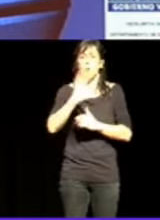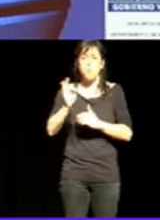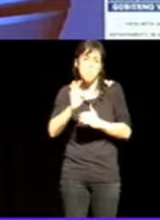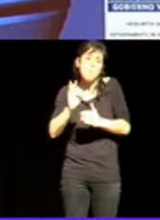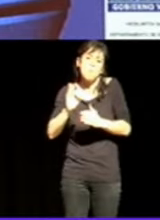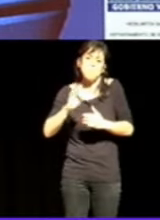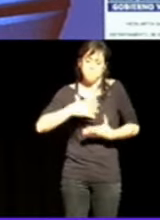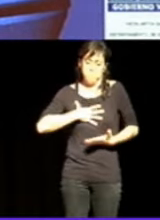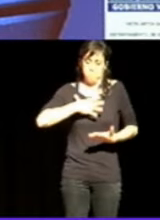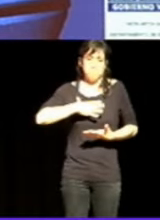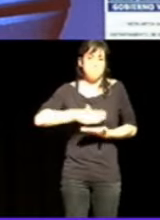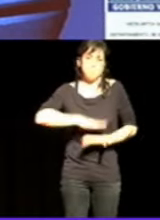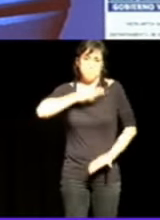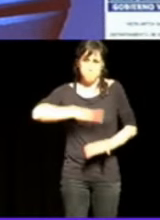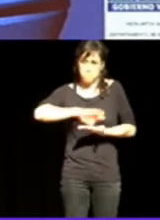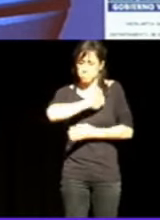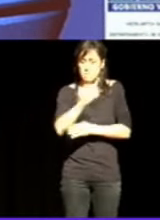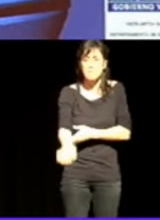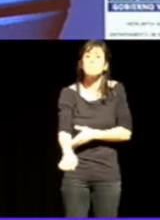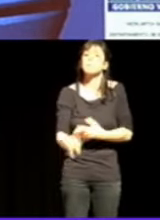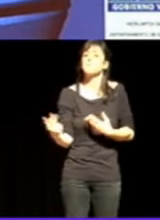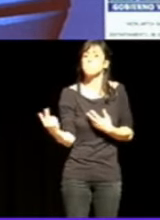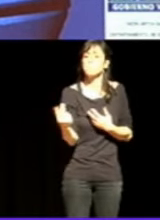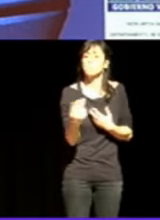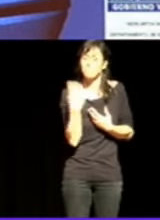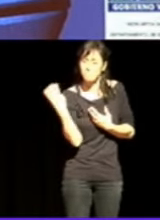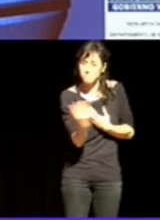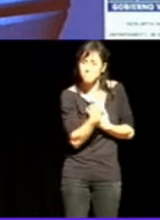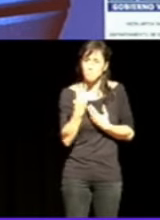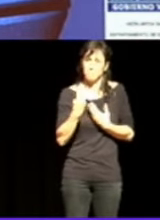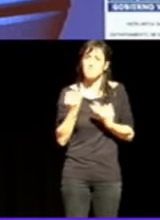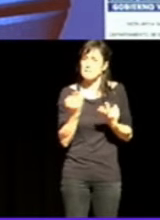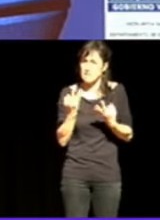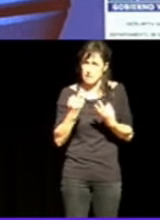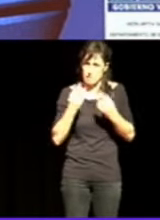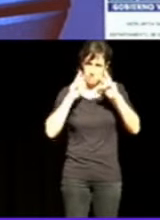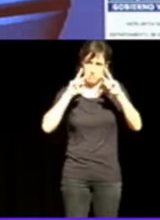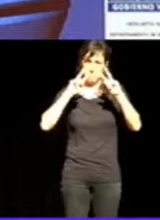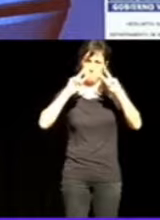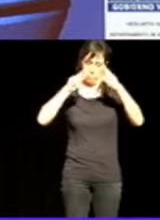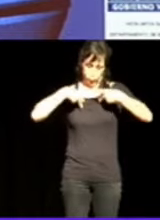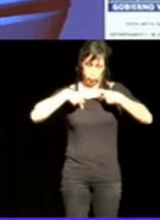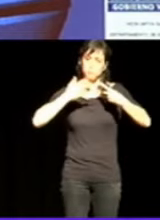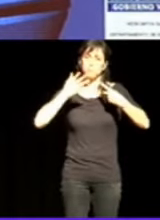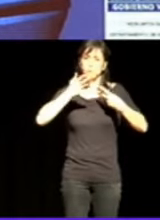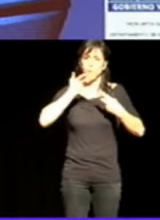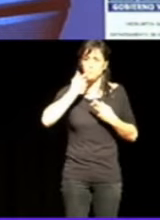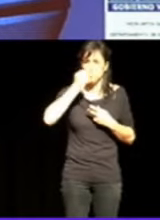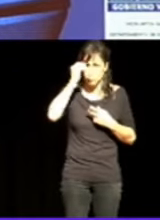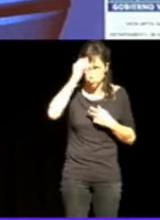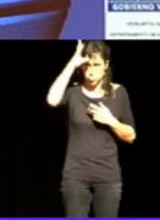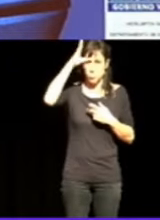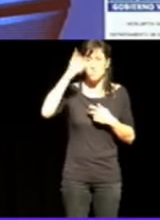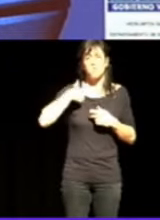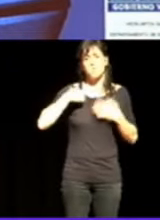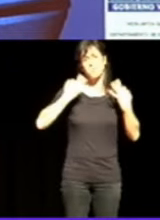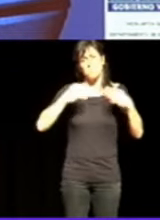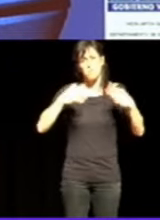ahí, que la gente trabaja siempre teórico-práctico, yo nunca trabajo lo teórico, trabajo